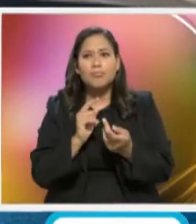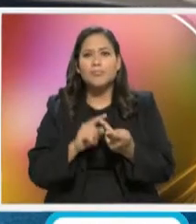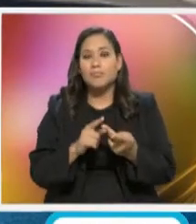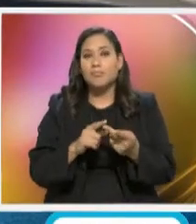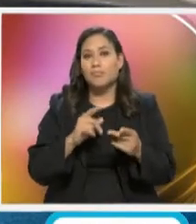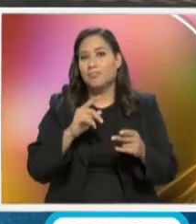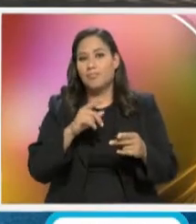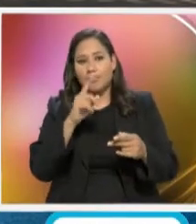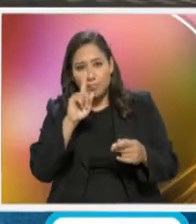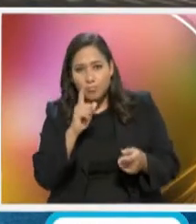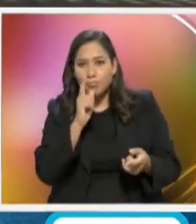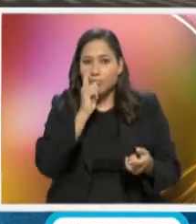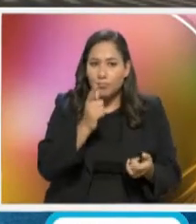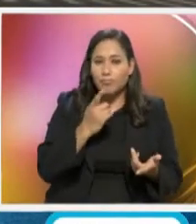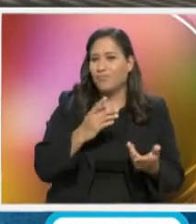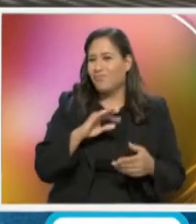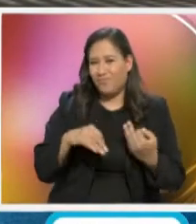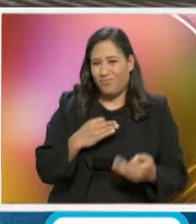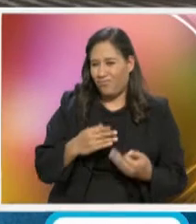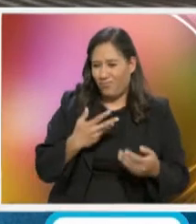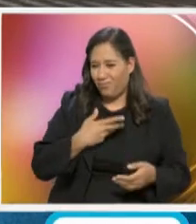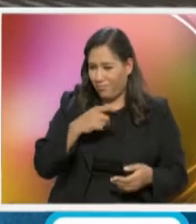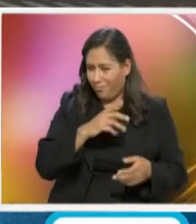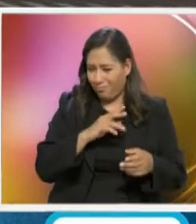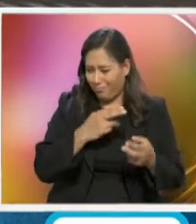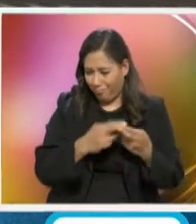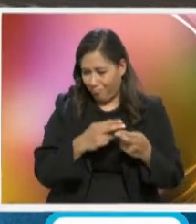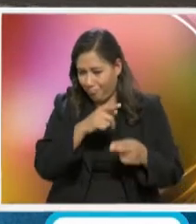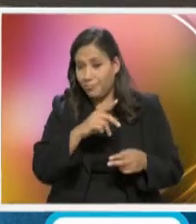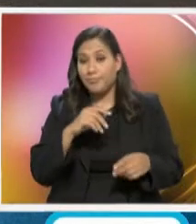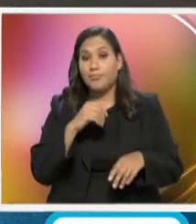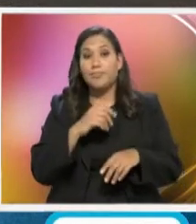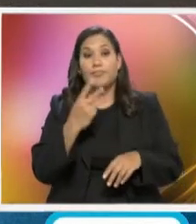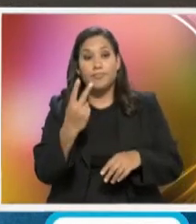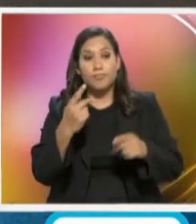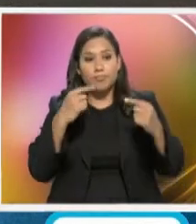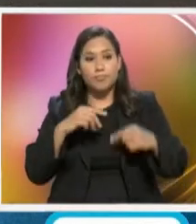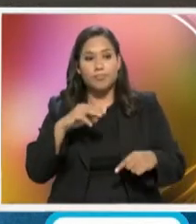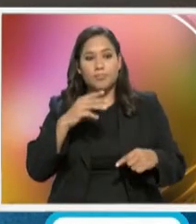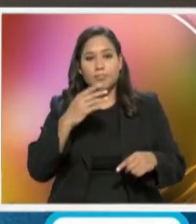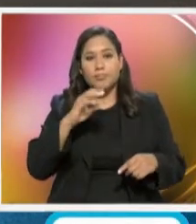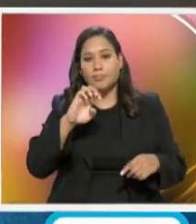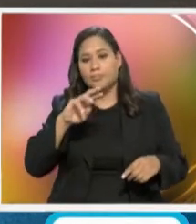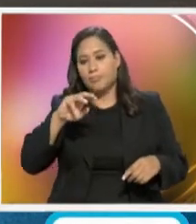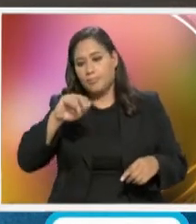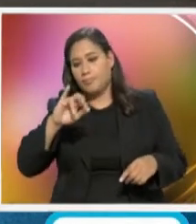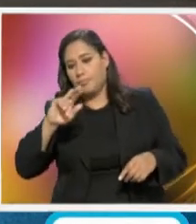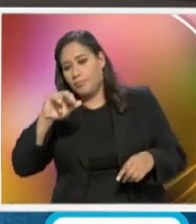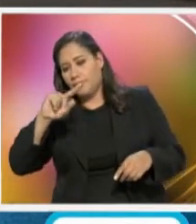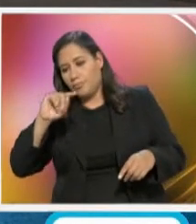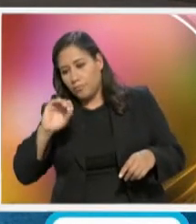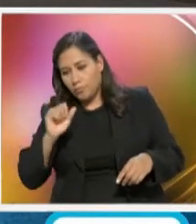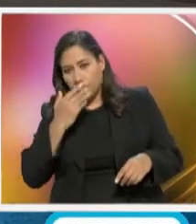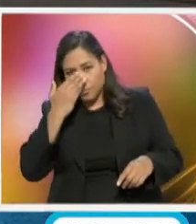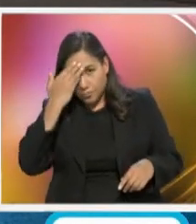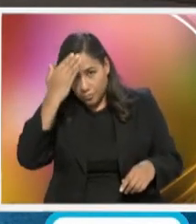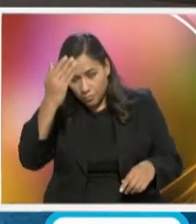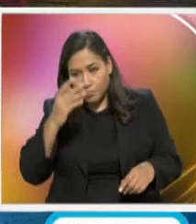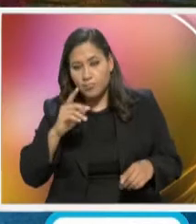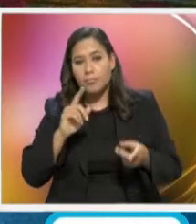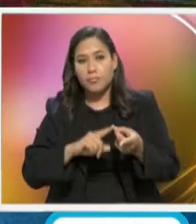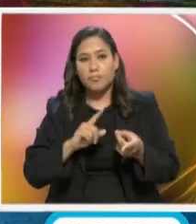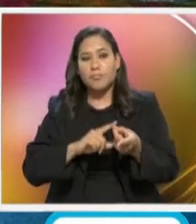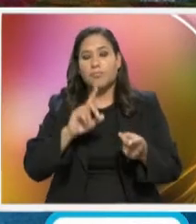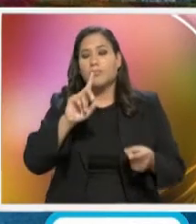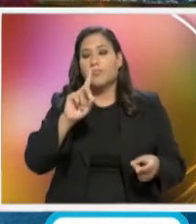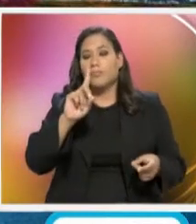Todos los servicios. todo. La 2 está en Emiratos Árabes Unidos, en Abu Dhabi, Masdar se